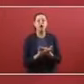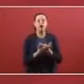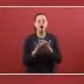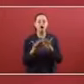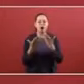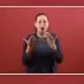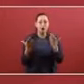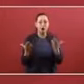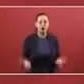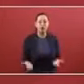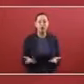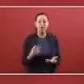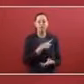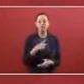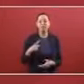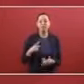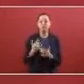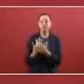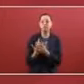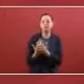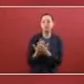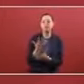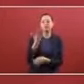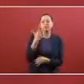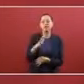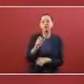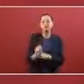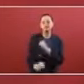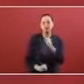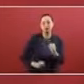una veda de 10 años,